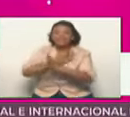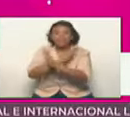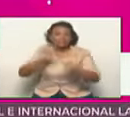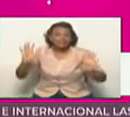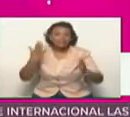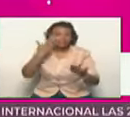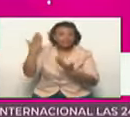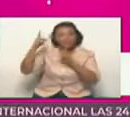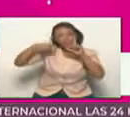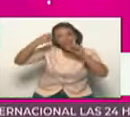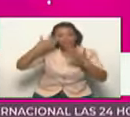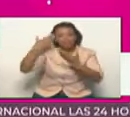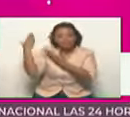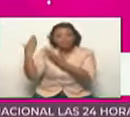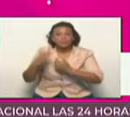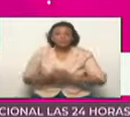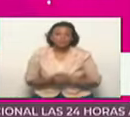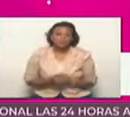ponerlo, por favor.